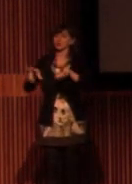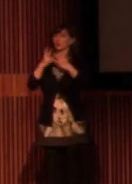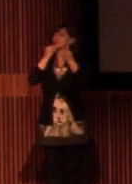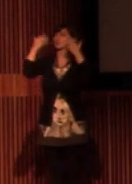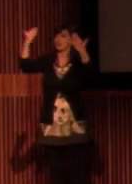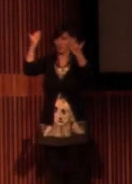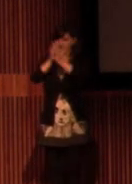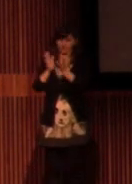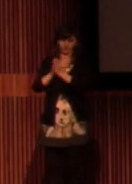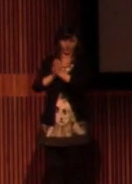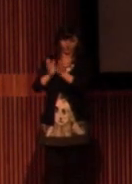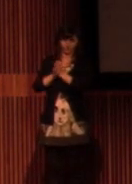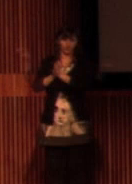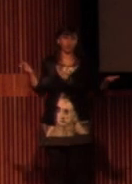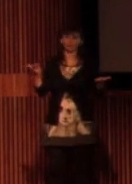gracias.